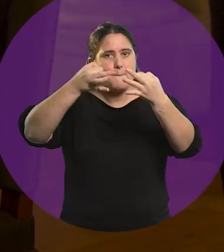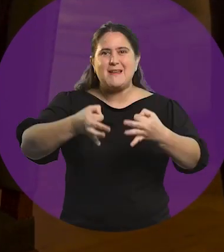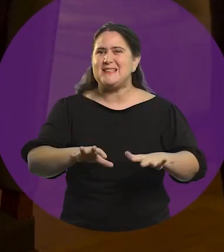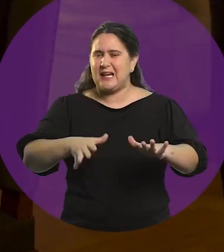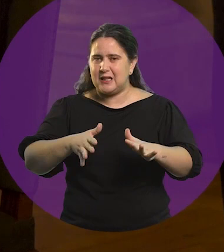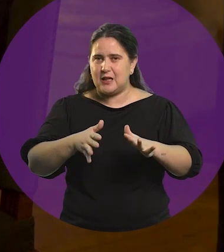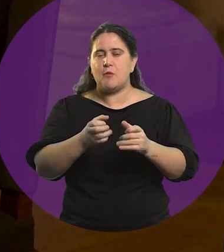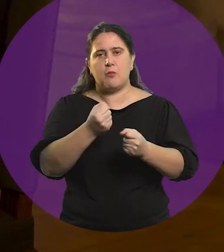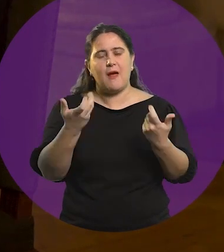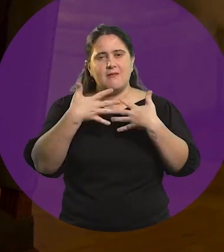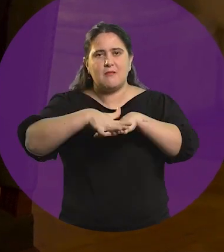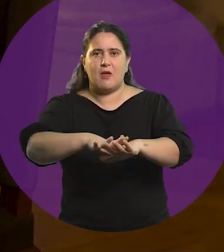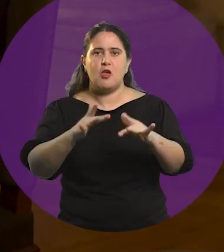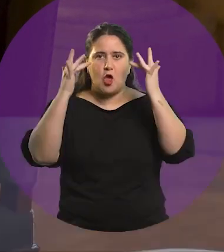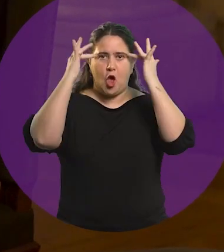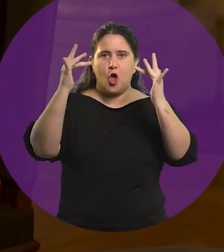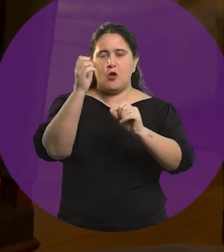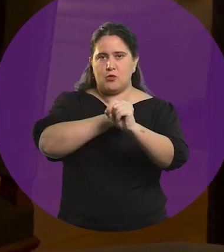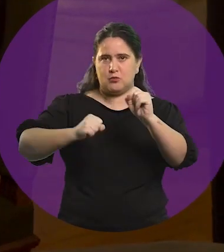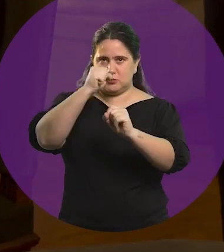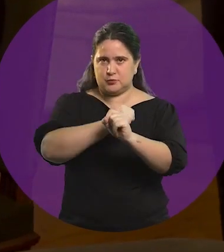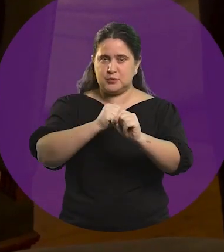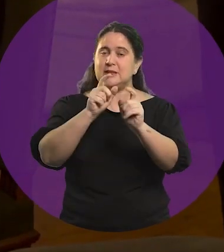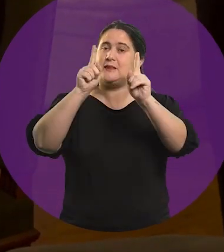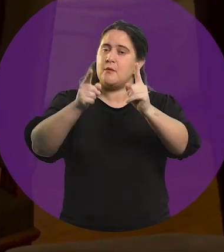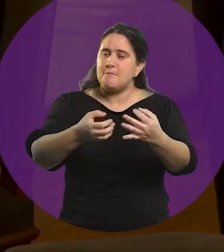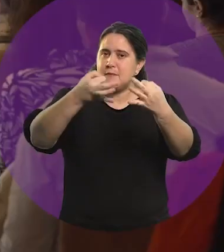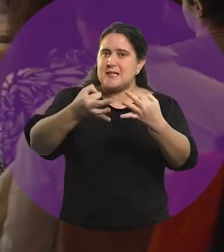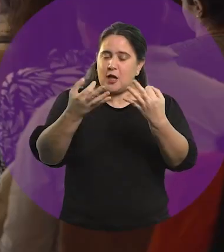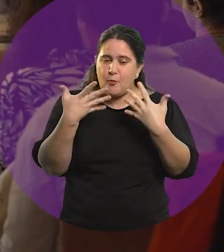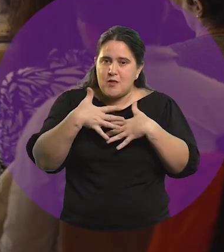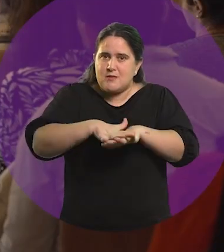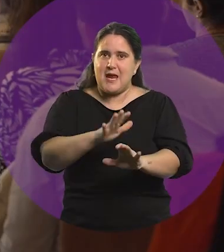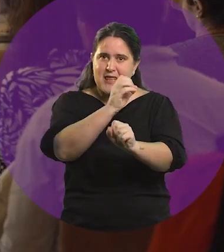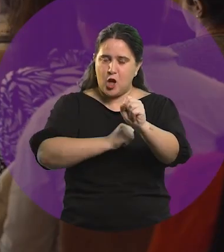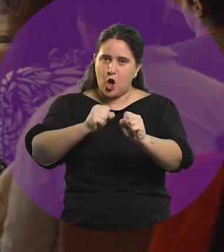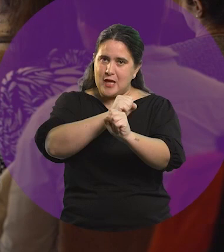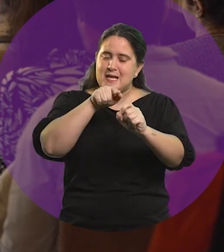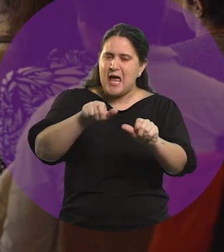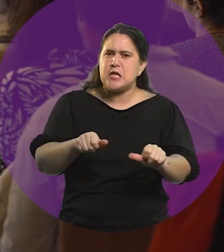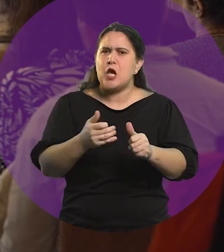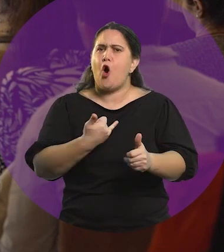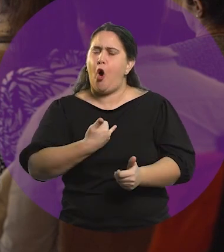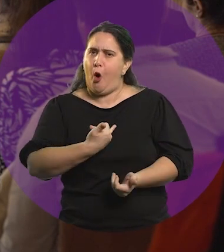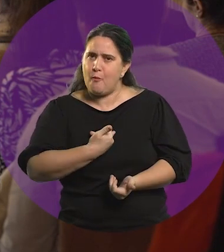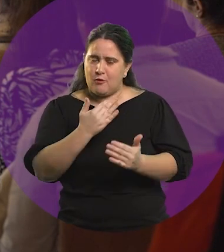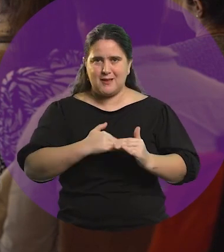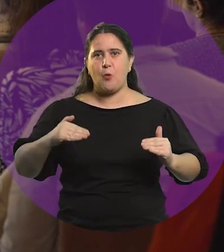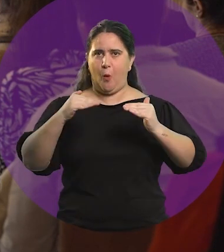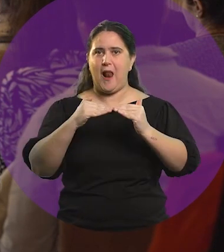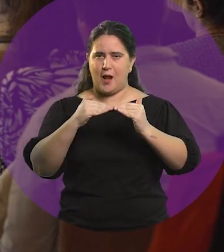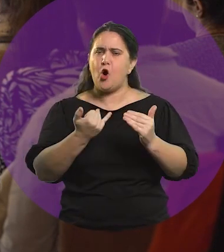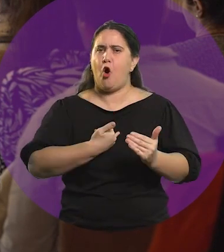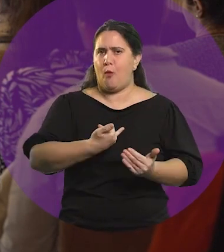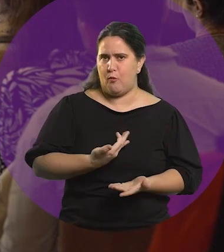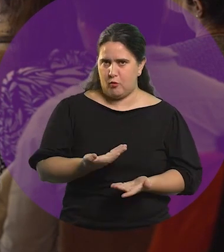las que tienen que ver con integración de tecnología en la educación y en particular cómo esa integración de tecnología se realiza en forma